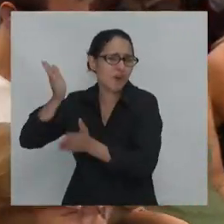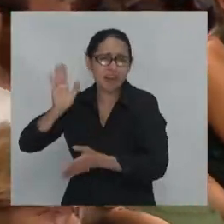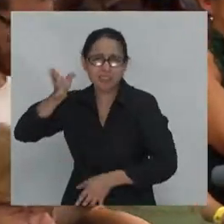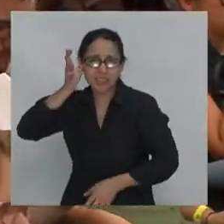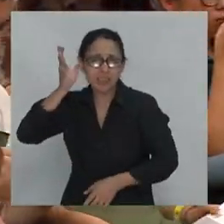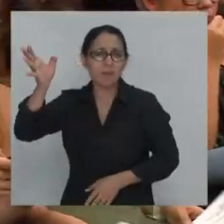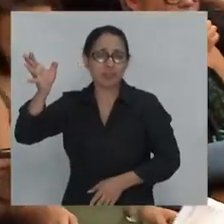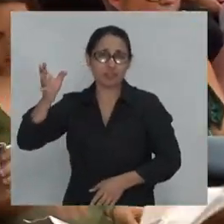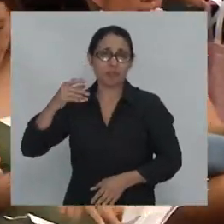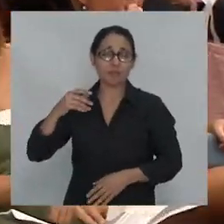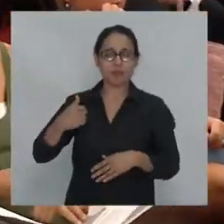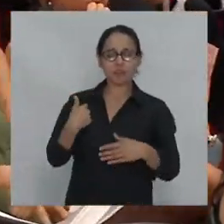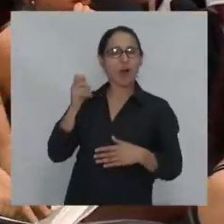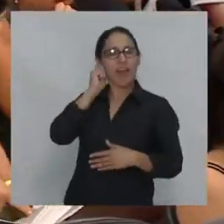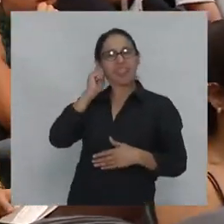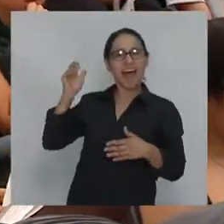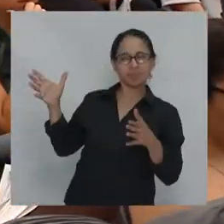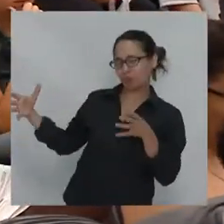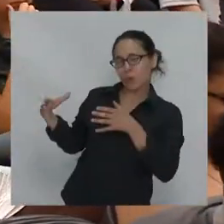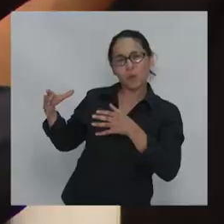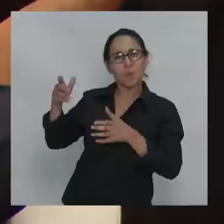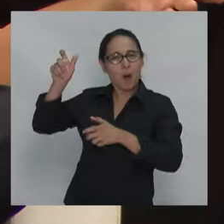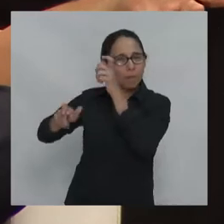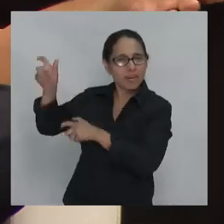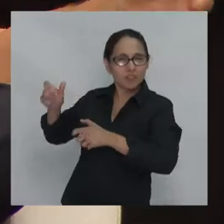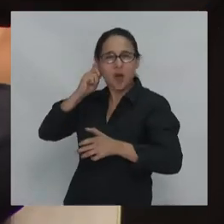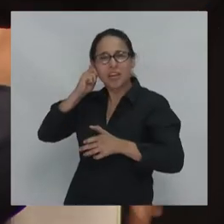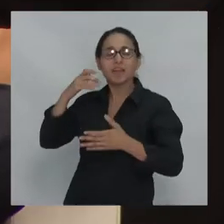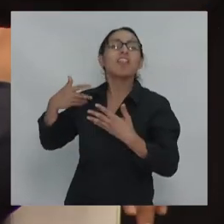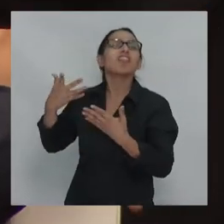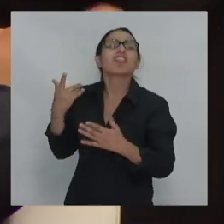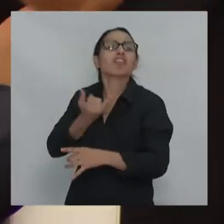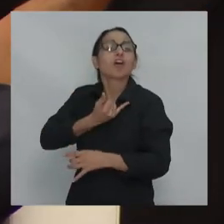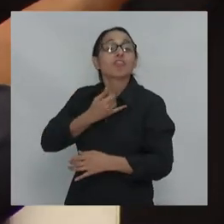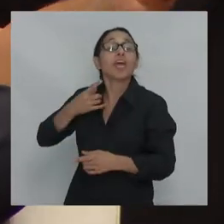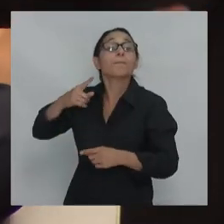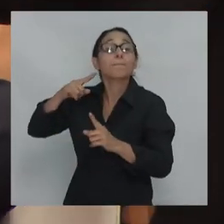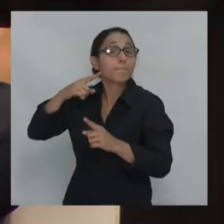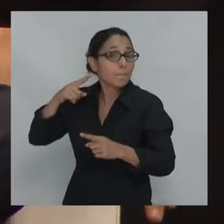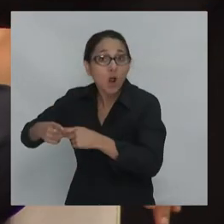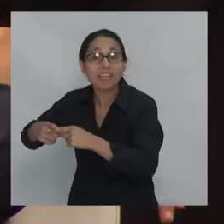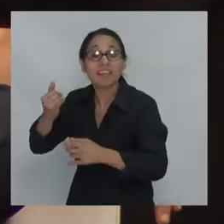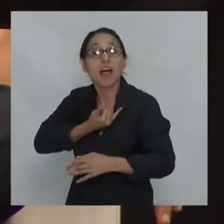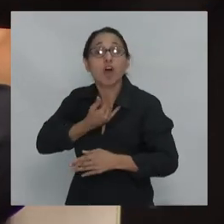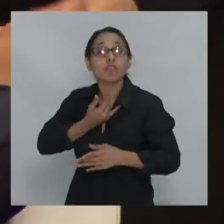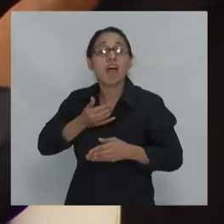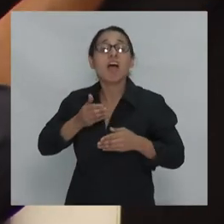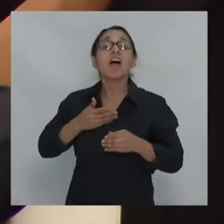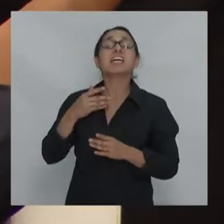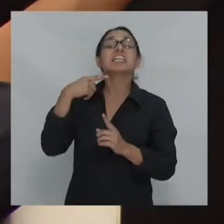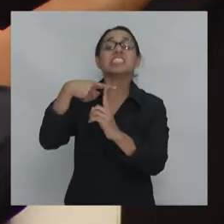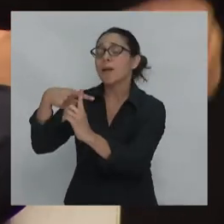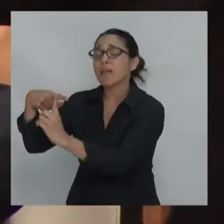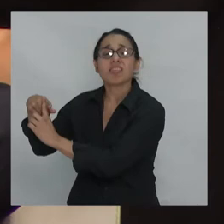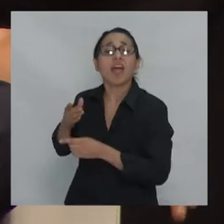Los de mi generación hicimos política en los cementerios, enterrando a los amigos. Yo